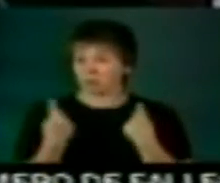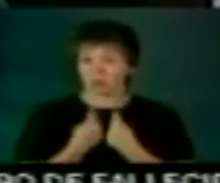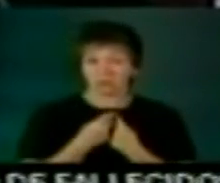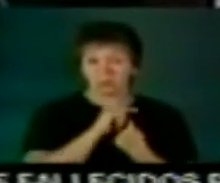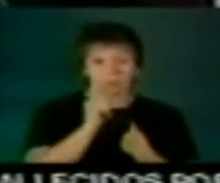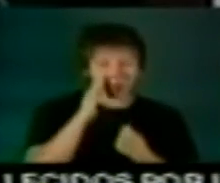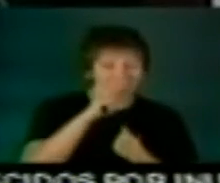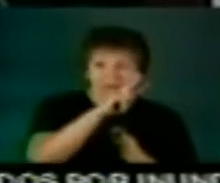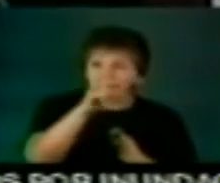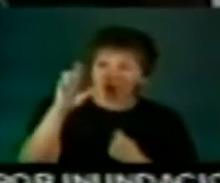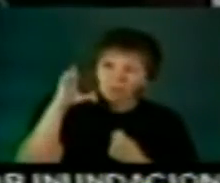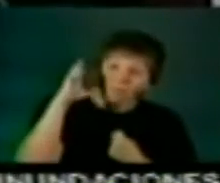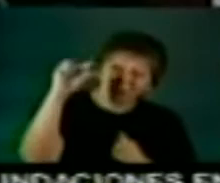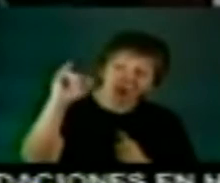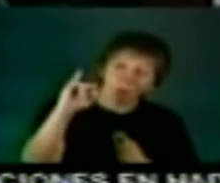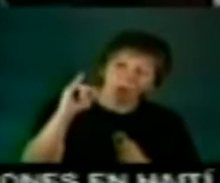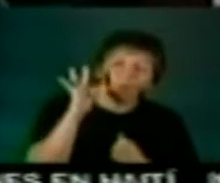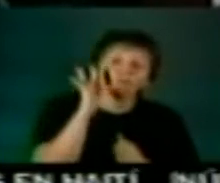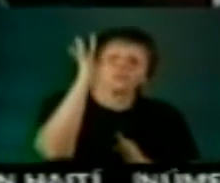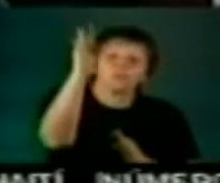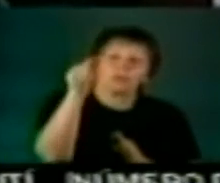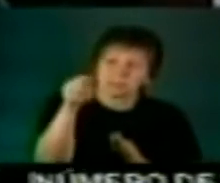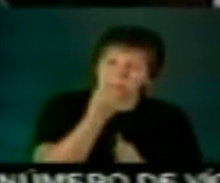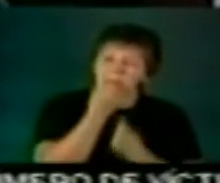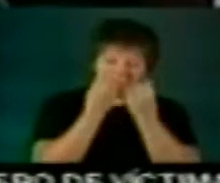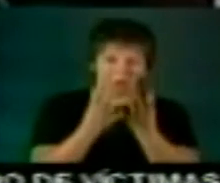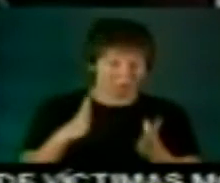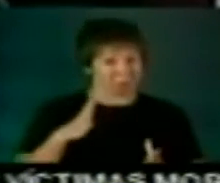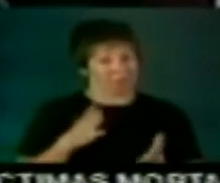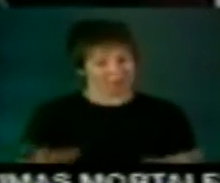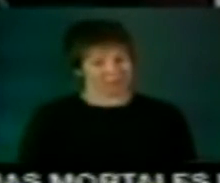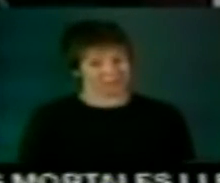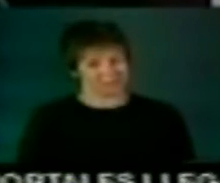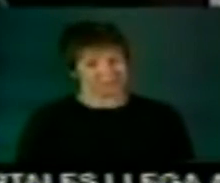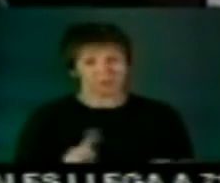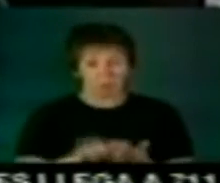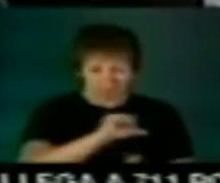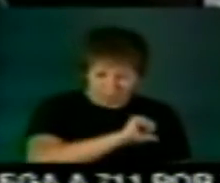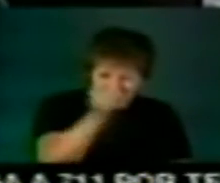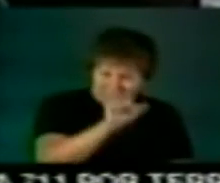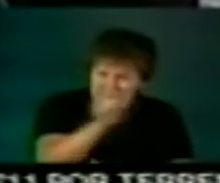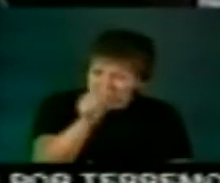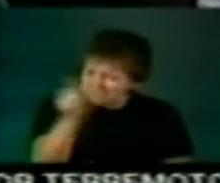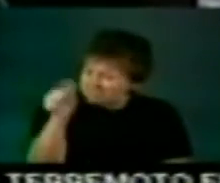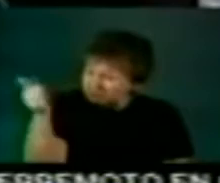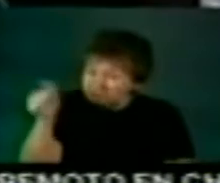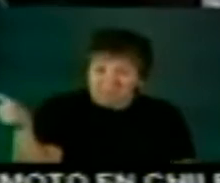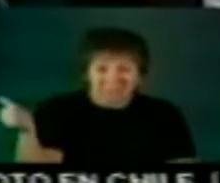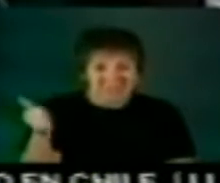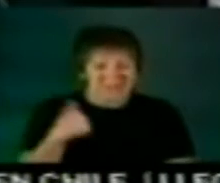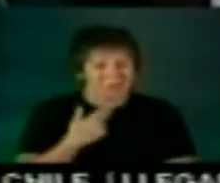horizontes posibles. Nuestros modestos éxitos nos han hecho más